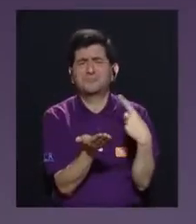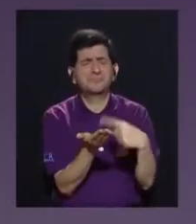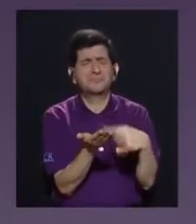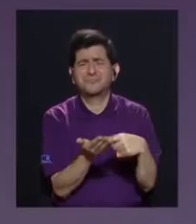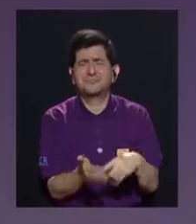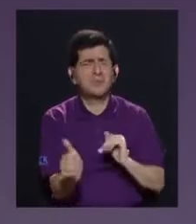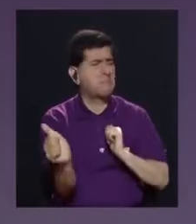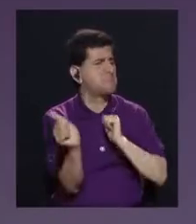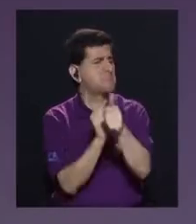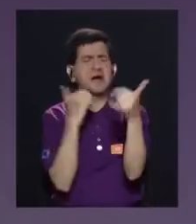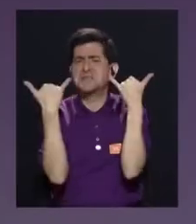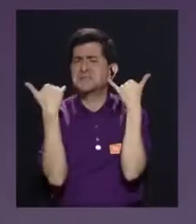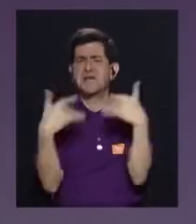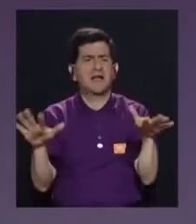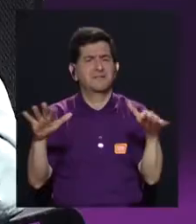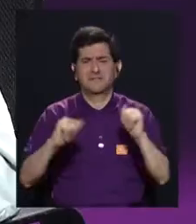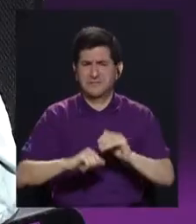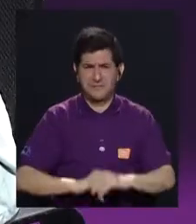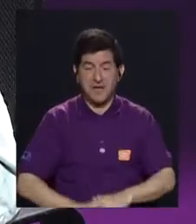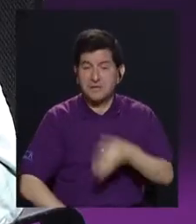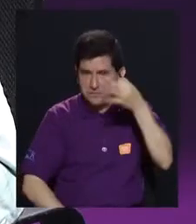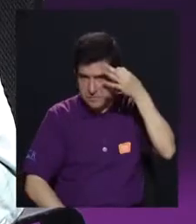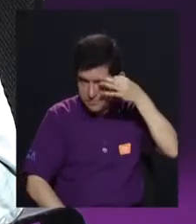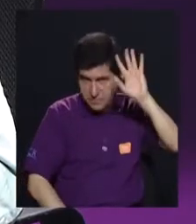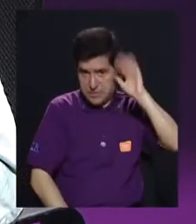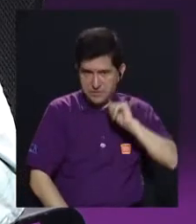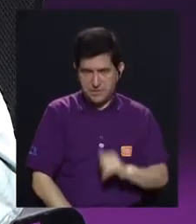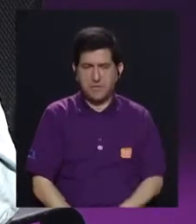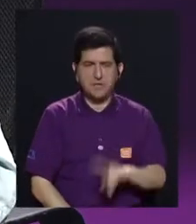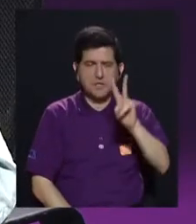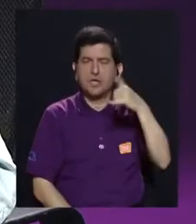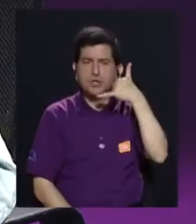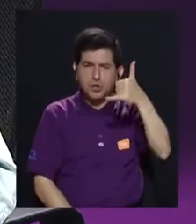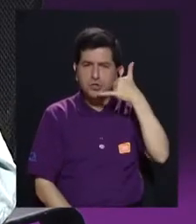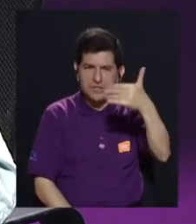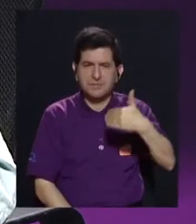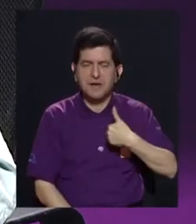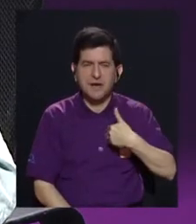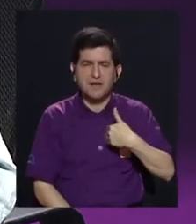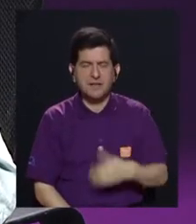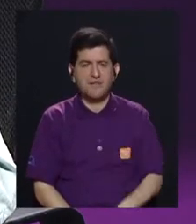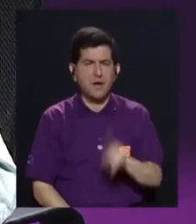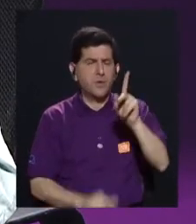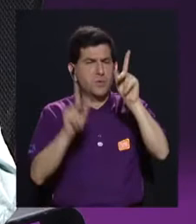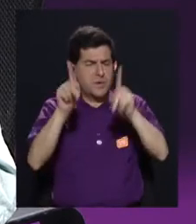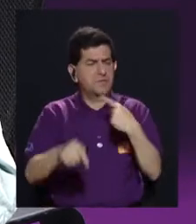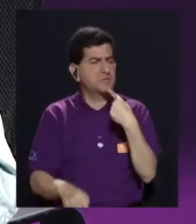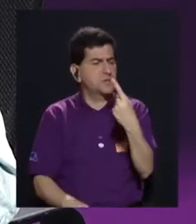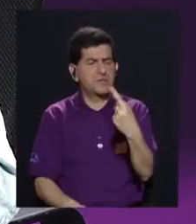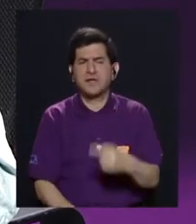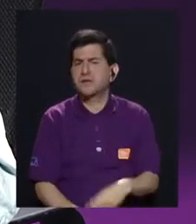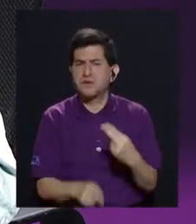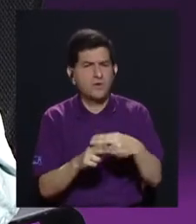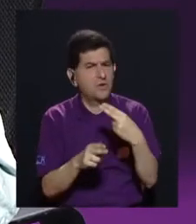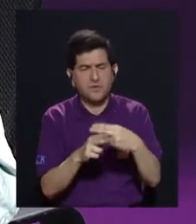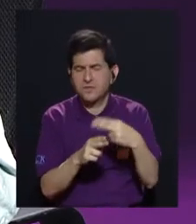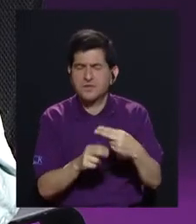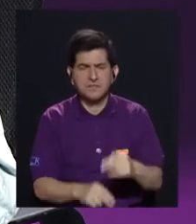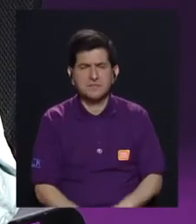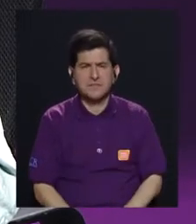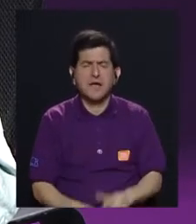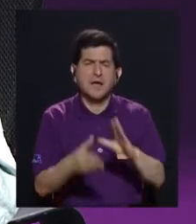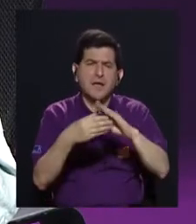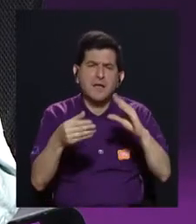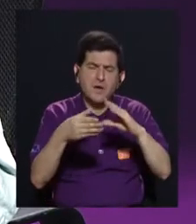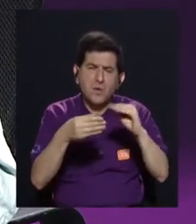la superamos y que superponían habrá superado hay 2 hay dos llamadas una persona no nos dice quiénes nos